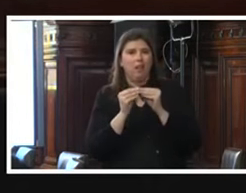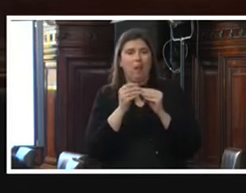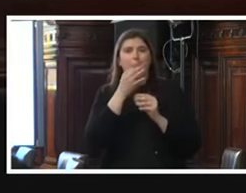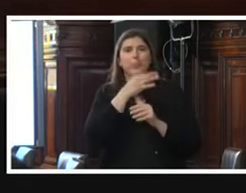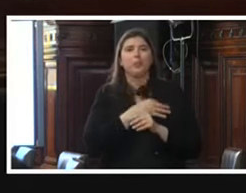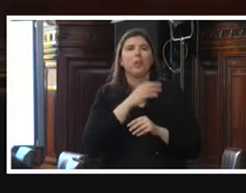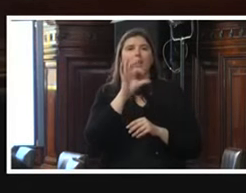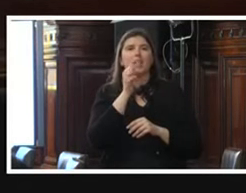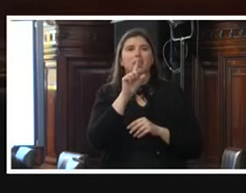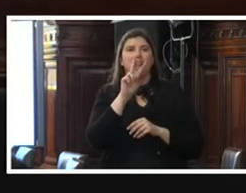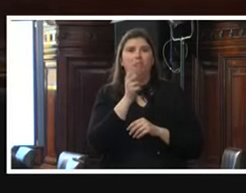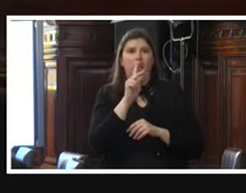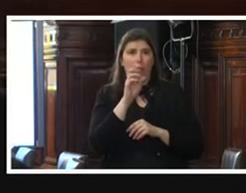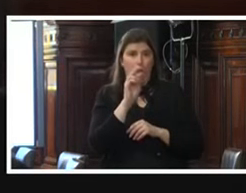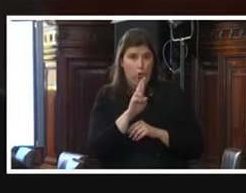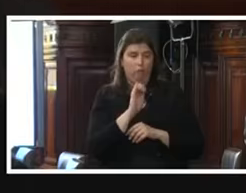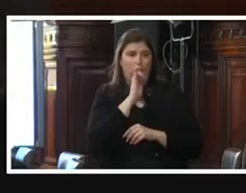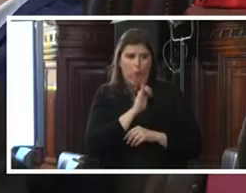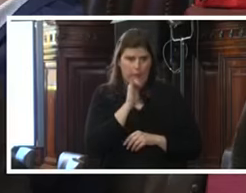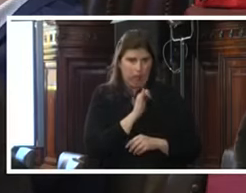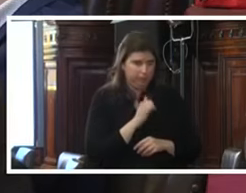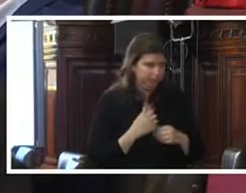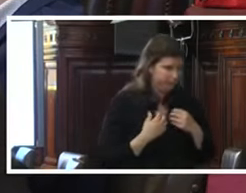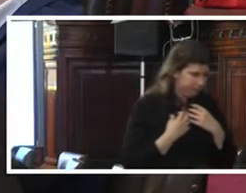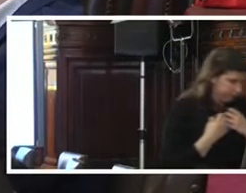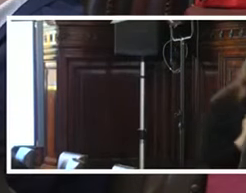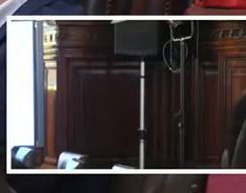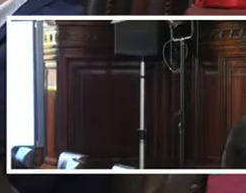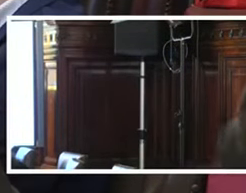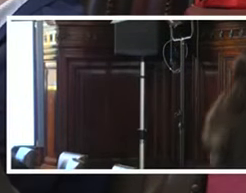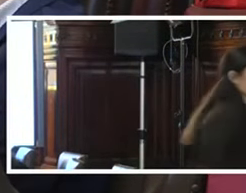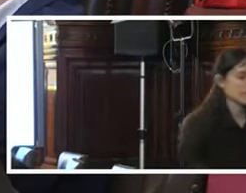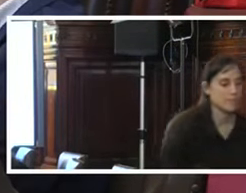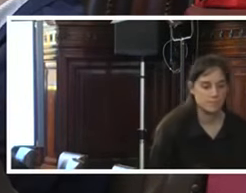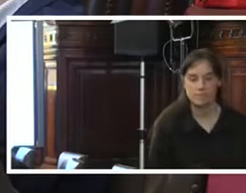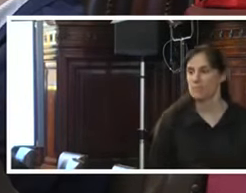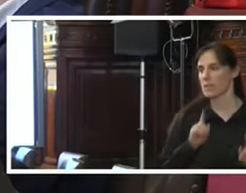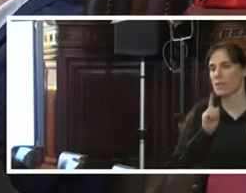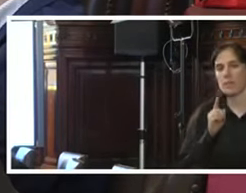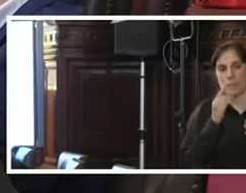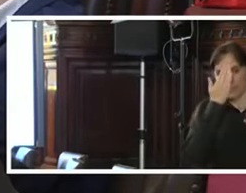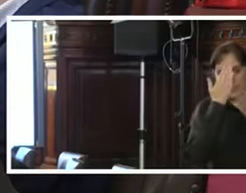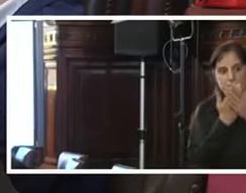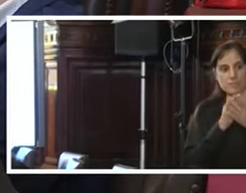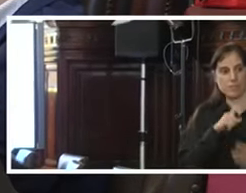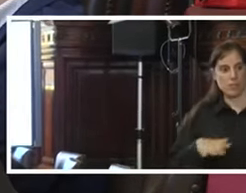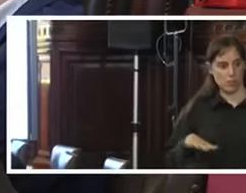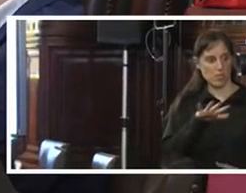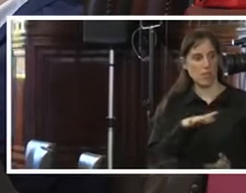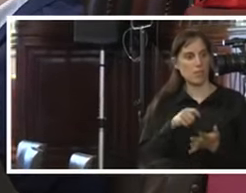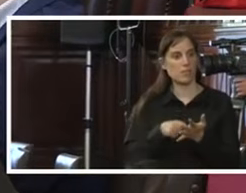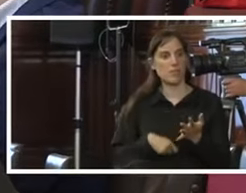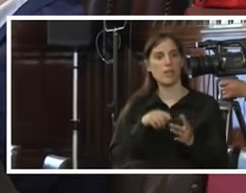comentarles algunas para responder de parte de la sociedad civil en términos de buenas prácticas estamos